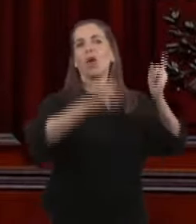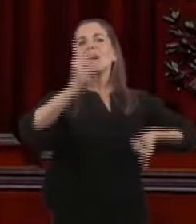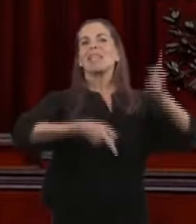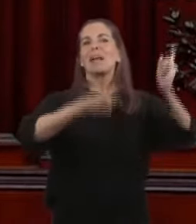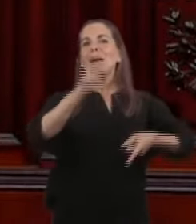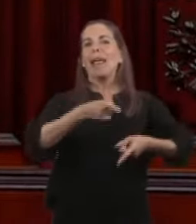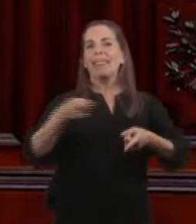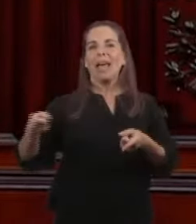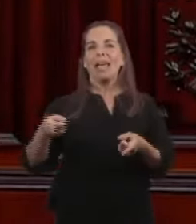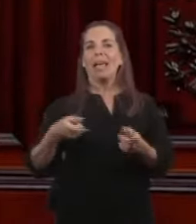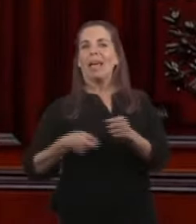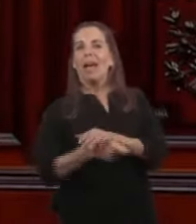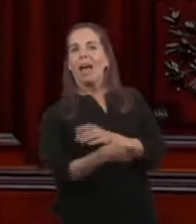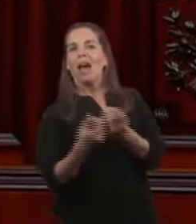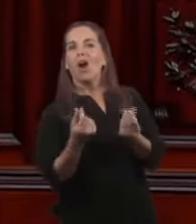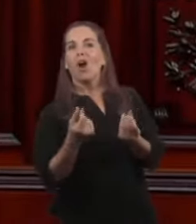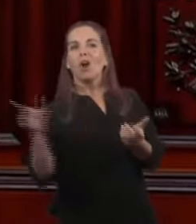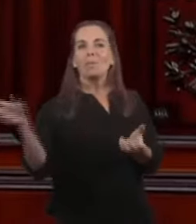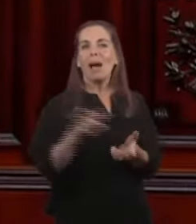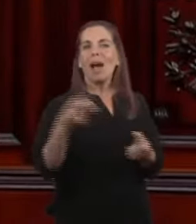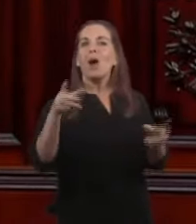se quede con algo en el